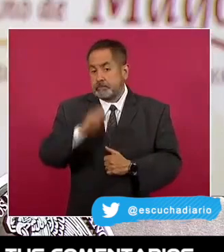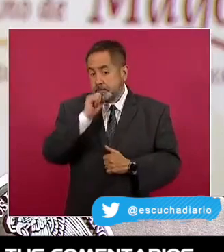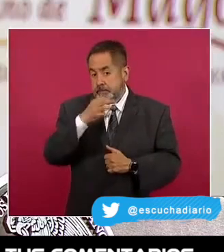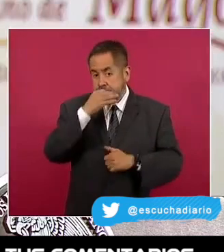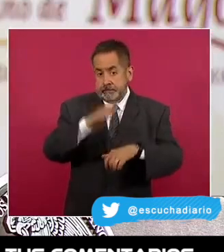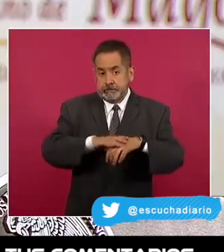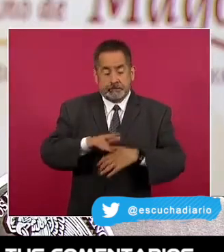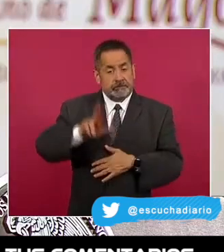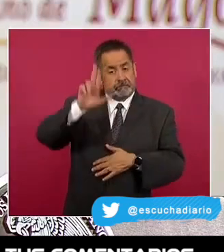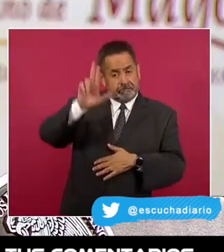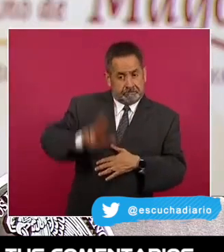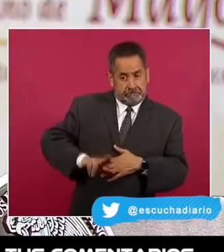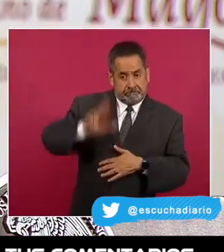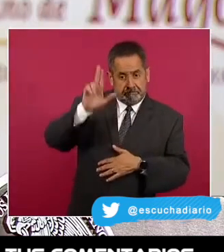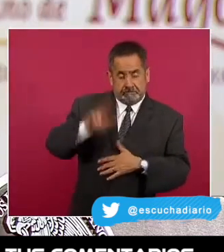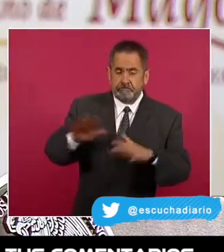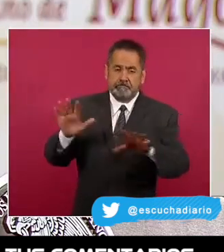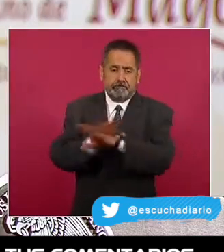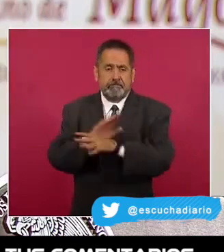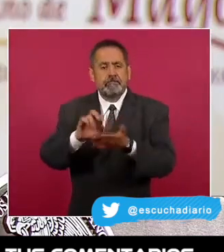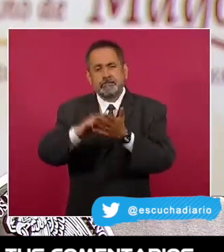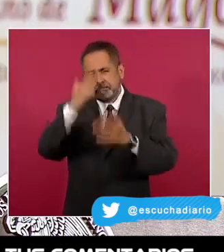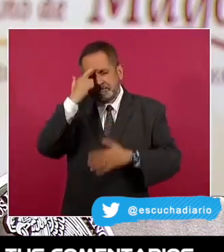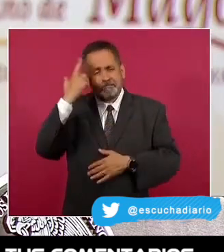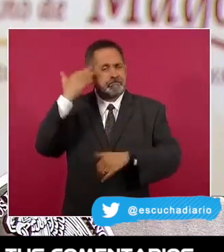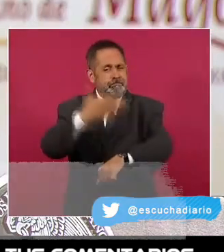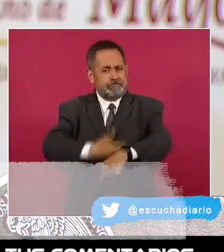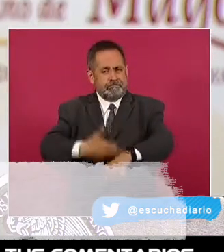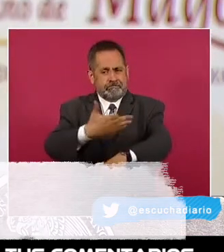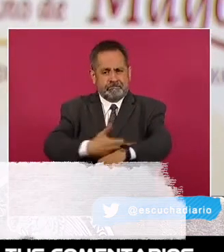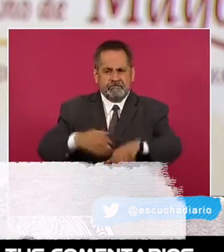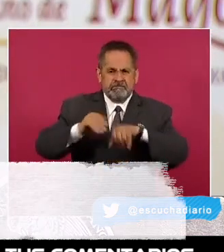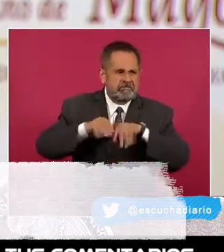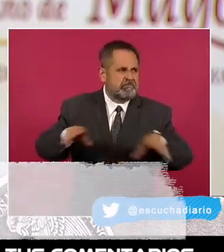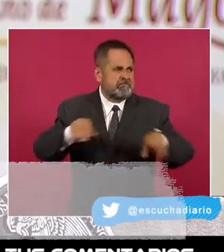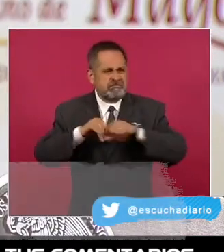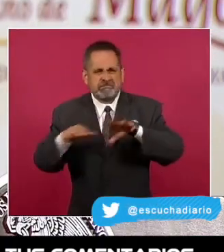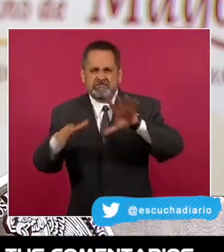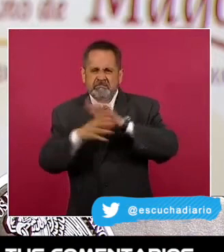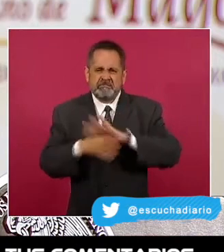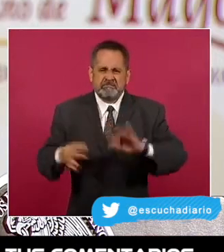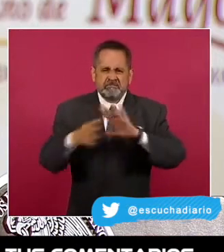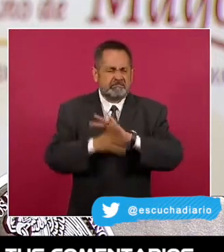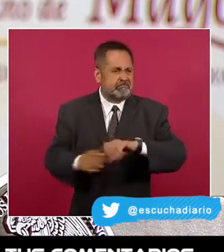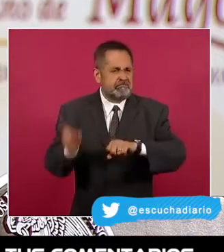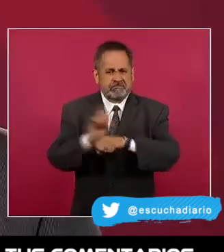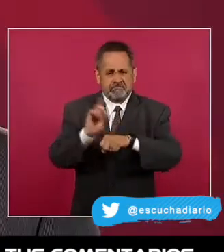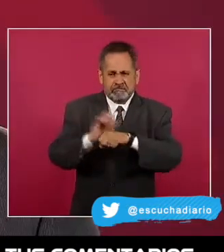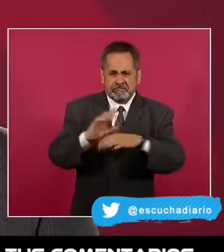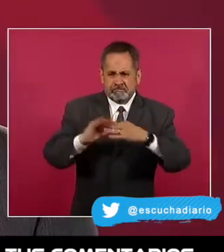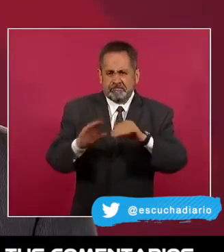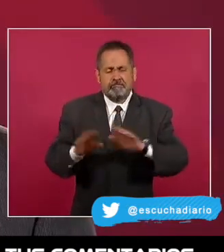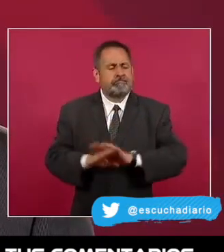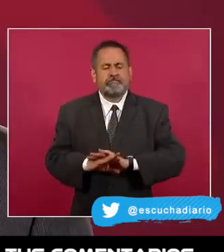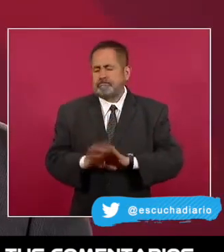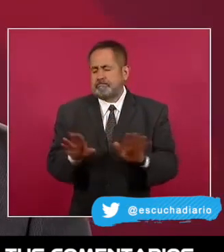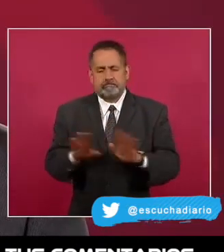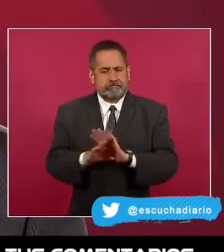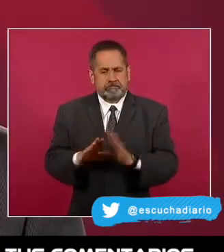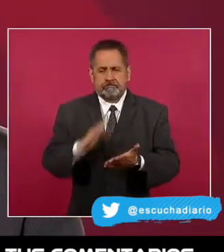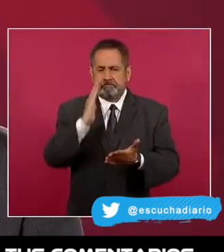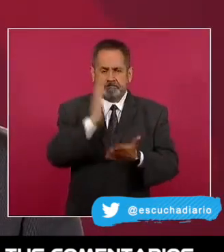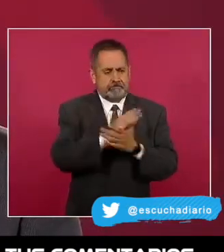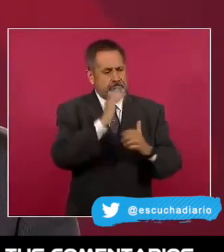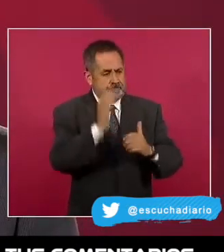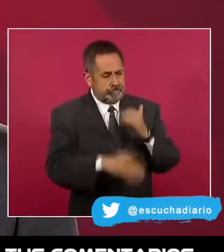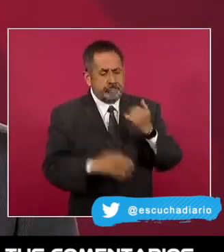diaria en promedio semanal. Esto indica que hay días consecutivos en que no se tiene ninguna defunción en toda la República. En cuanto